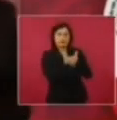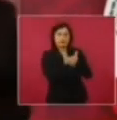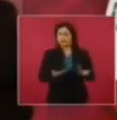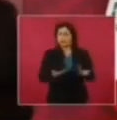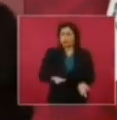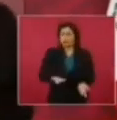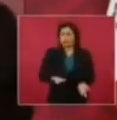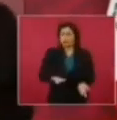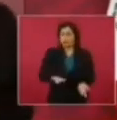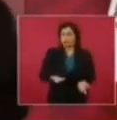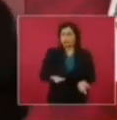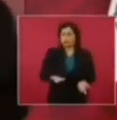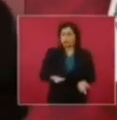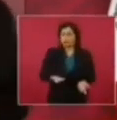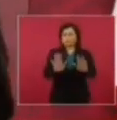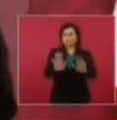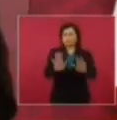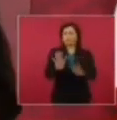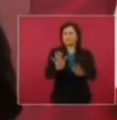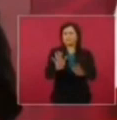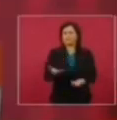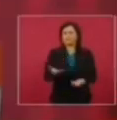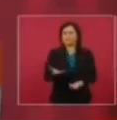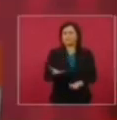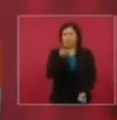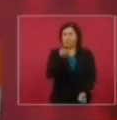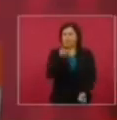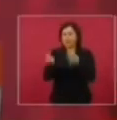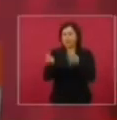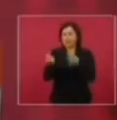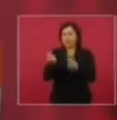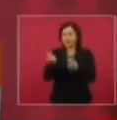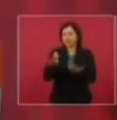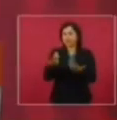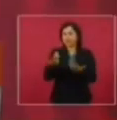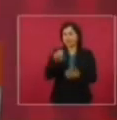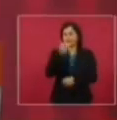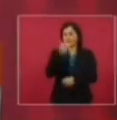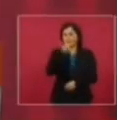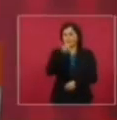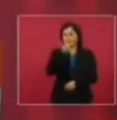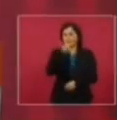vamos acusarlos con algunas dosis